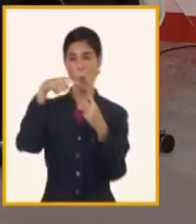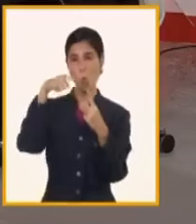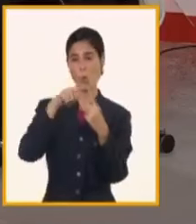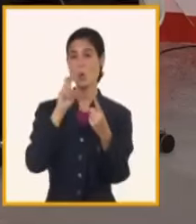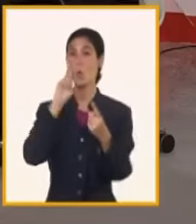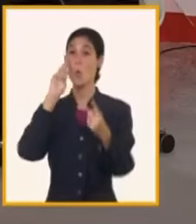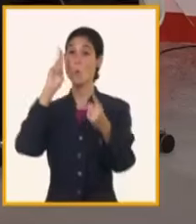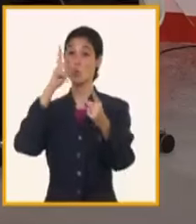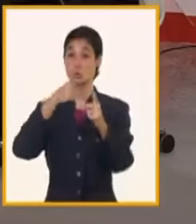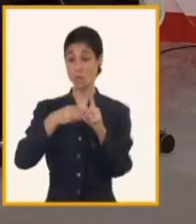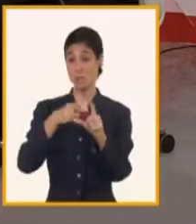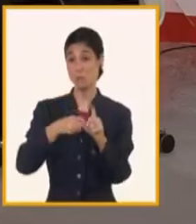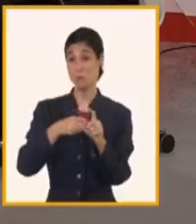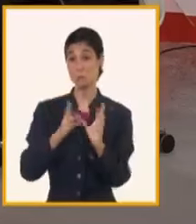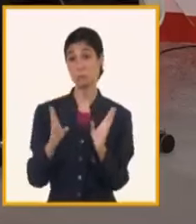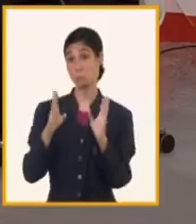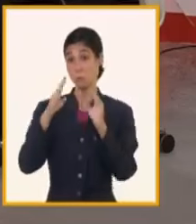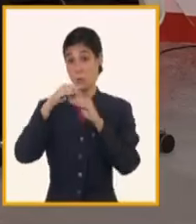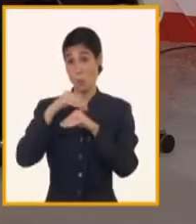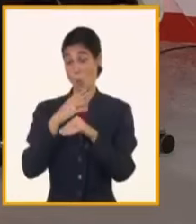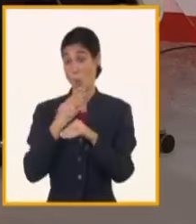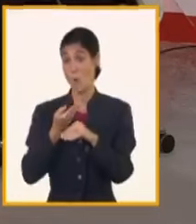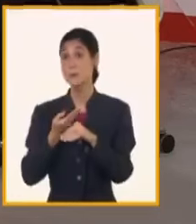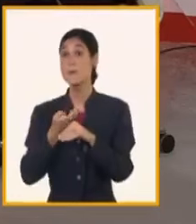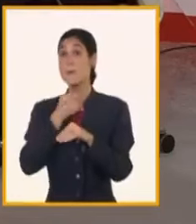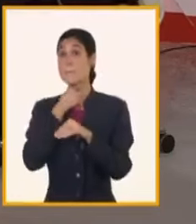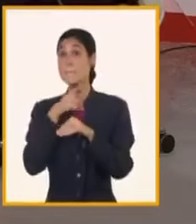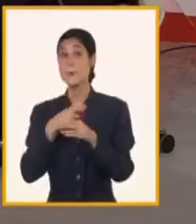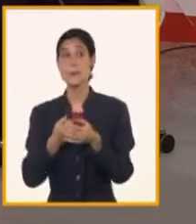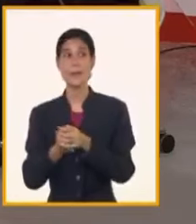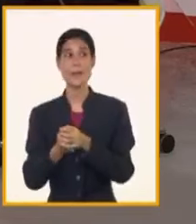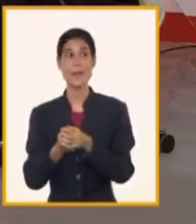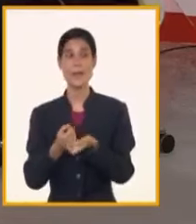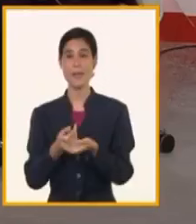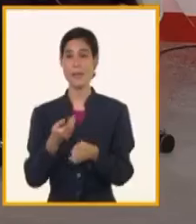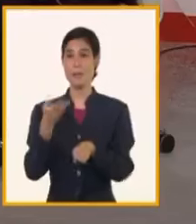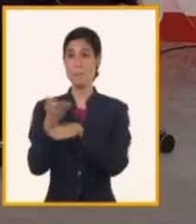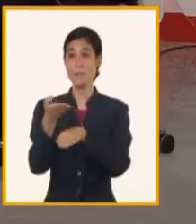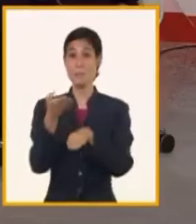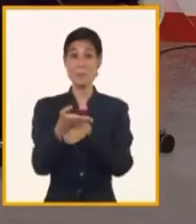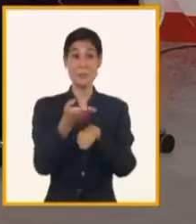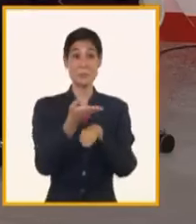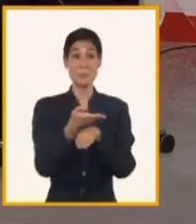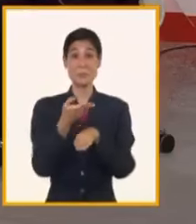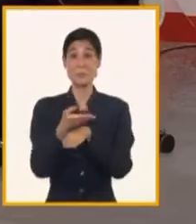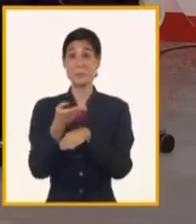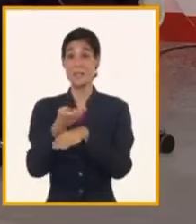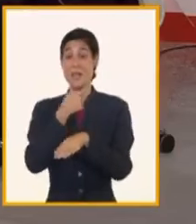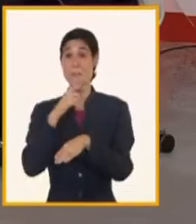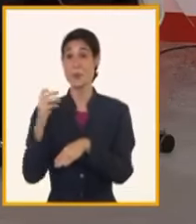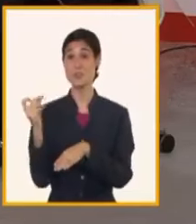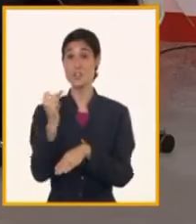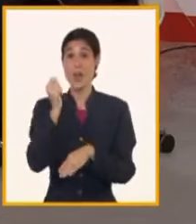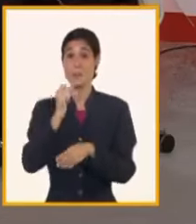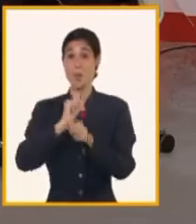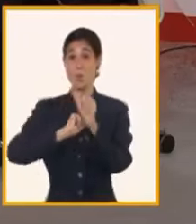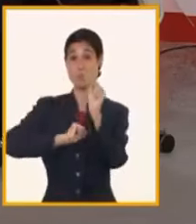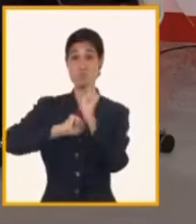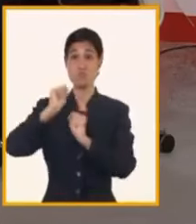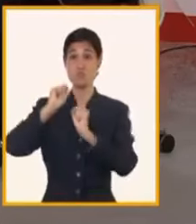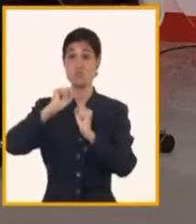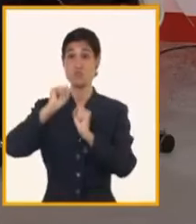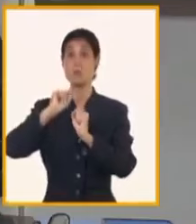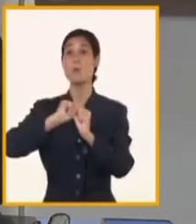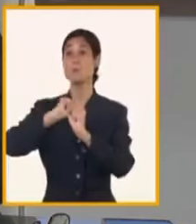horas de afectación Porque además es una generación que responde muy rápido va a ver y la arranca no es la termoeléctrica que se demora 5 o 6 horas en